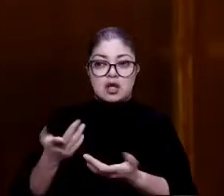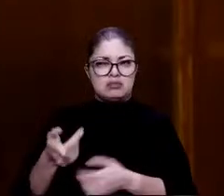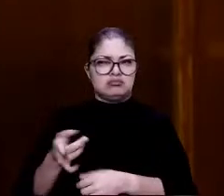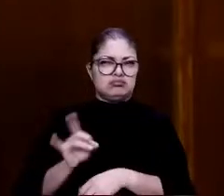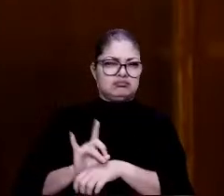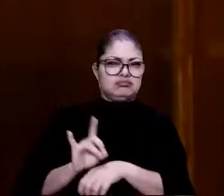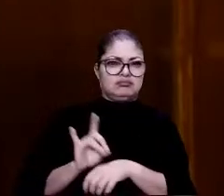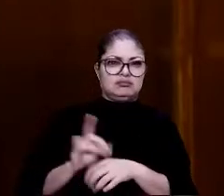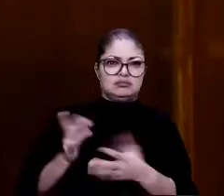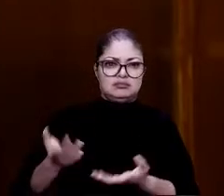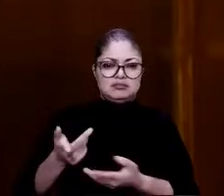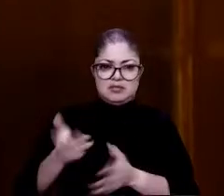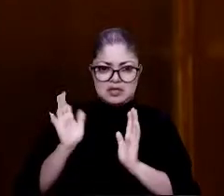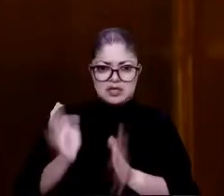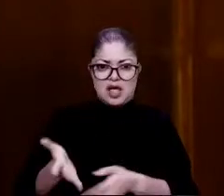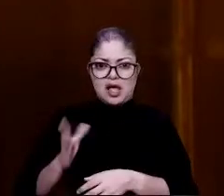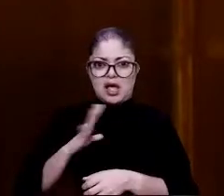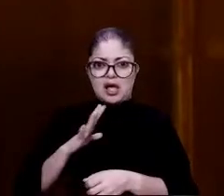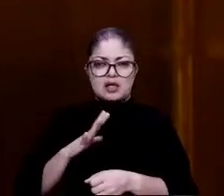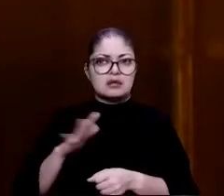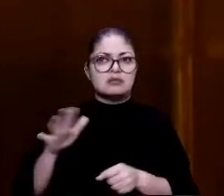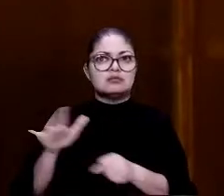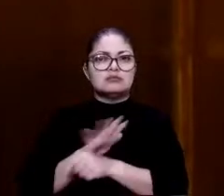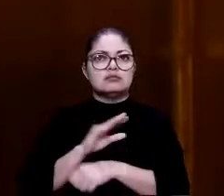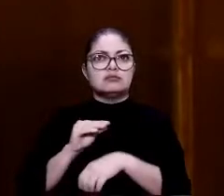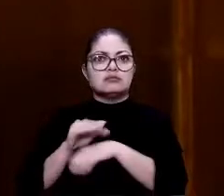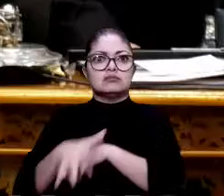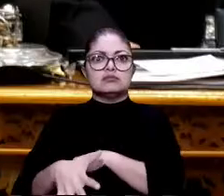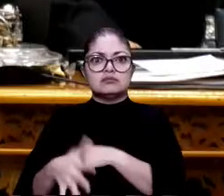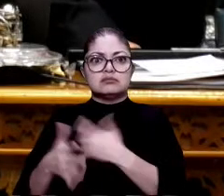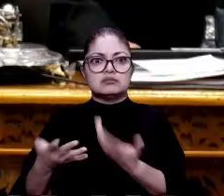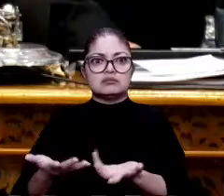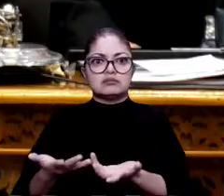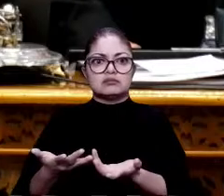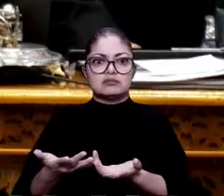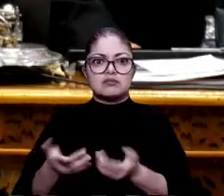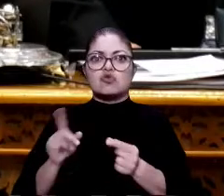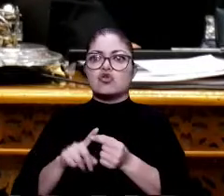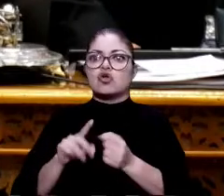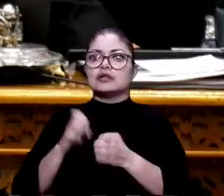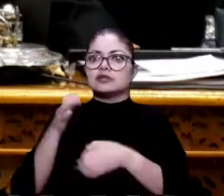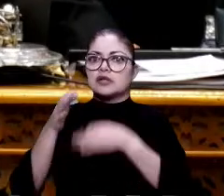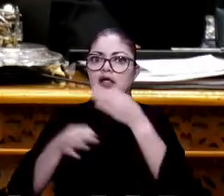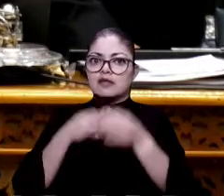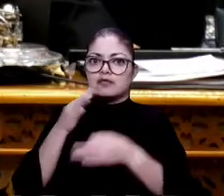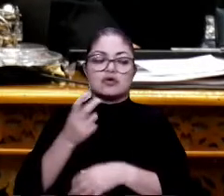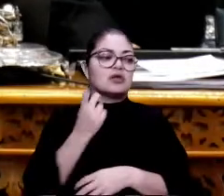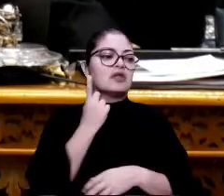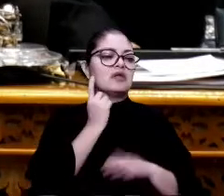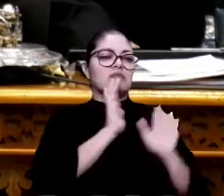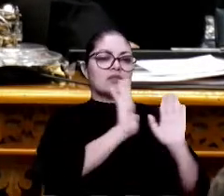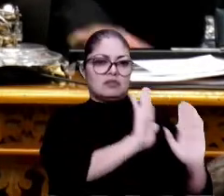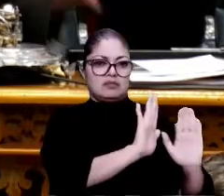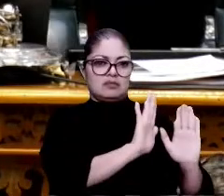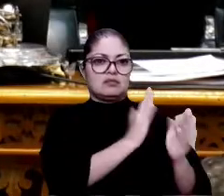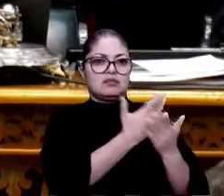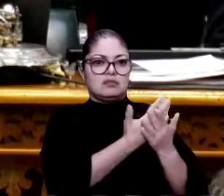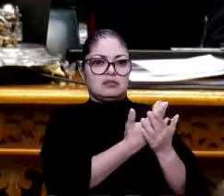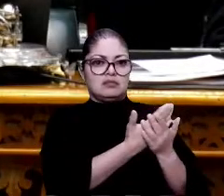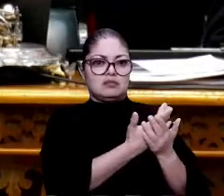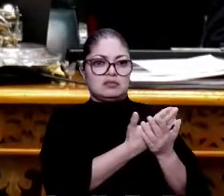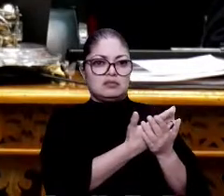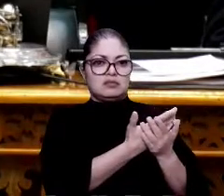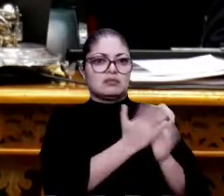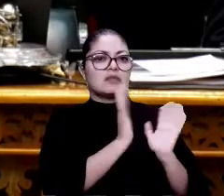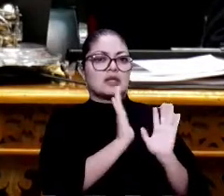misteriosamente, no ha habido cupo para quien se quiera inscribir. Diputado, finalmente, ¿dónde se difunden las convocatorias? Diputado, permítame un segundo. Diputado,